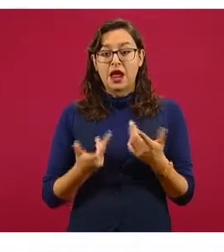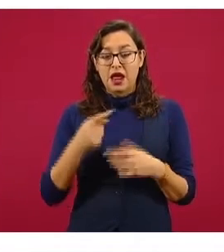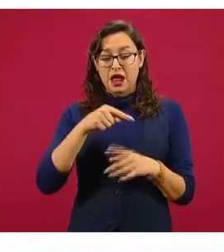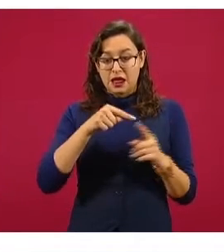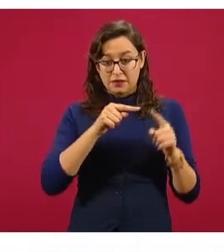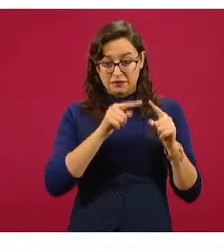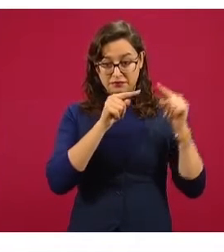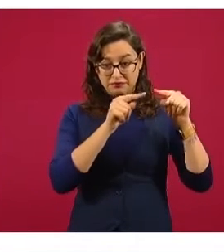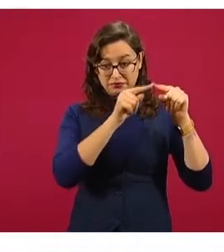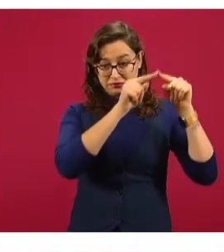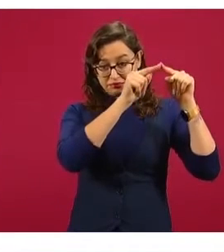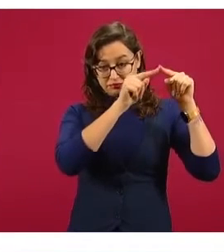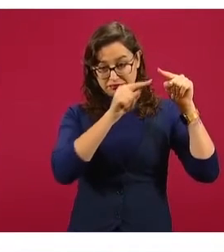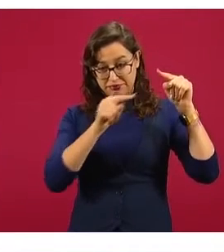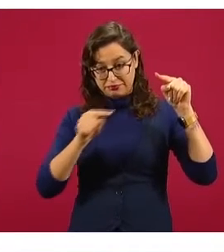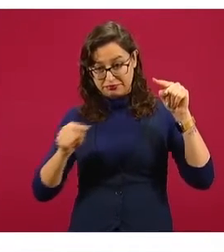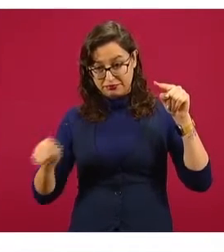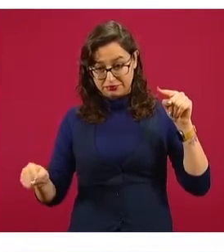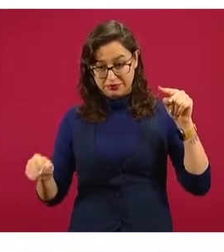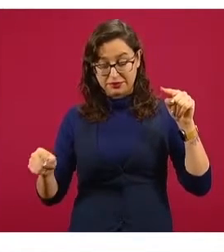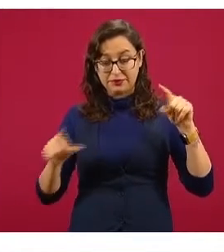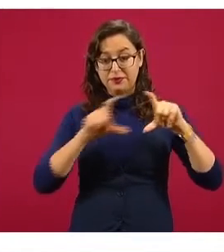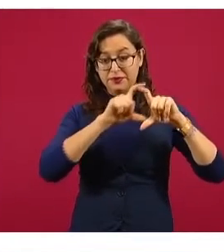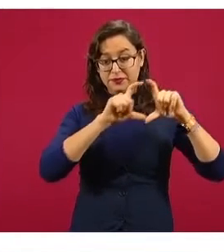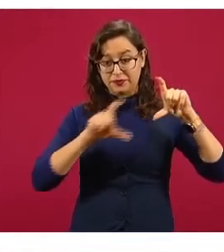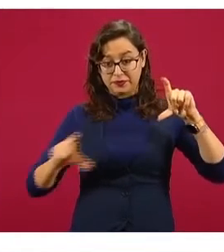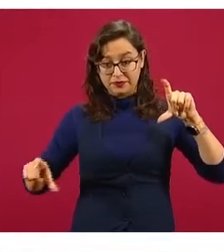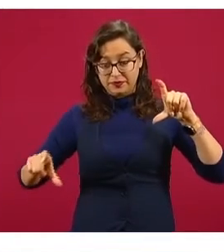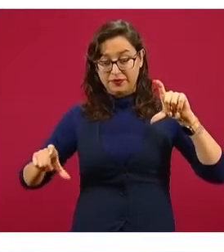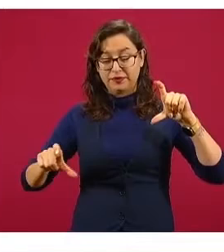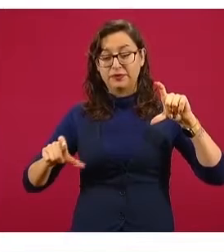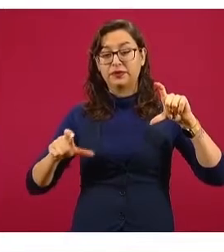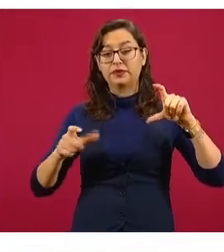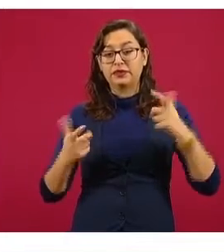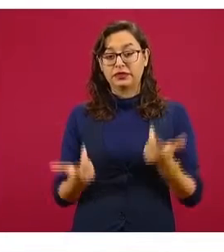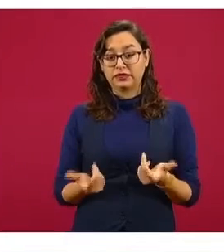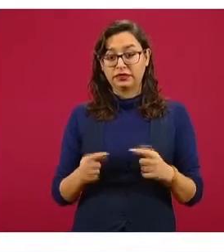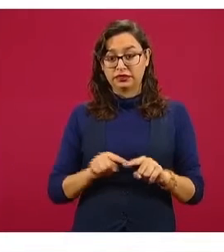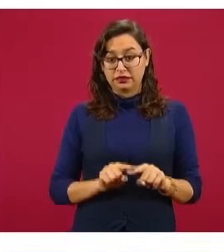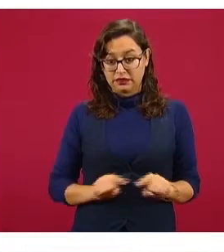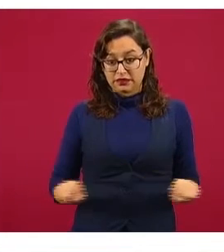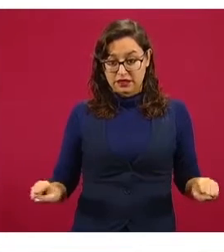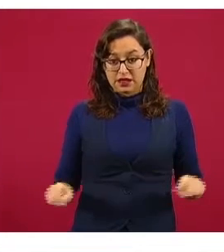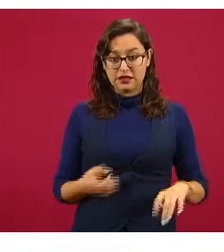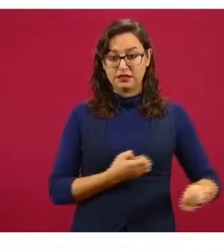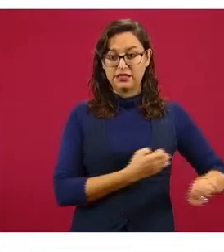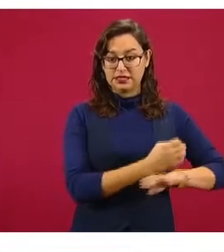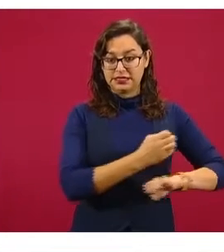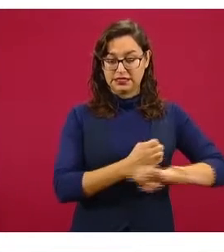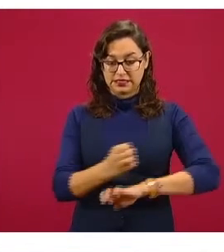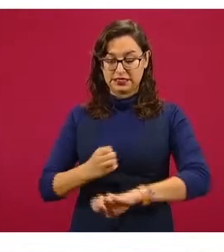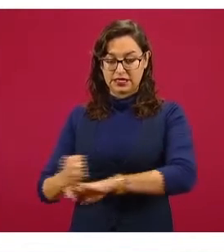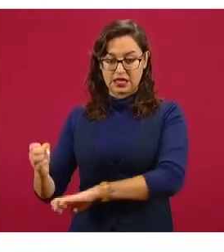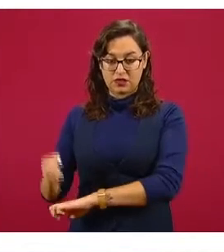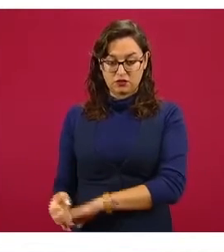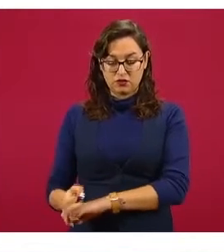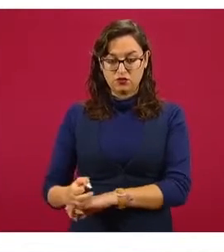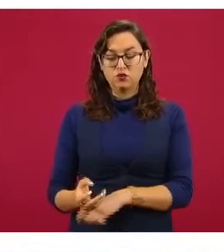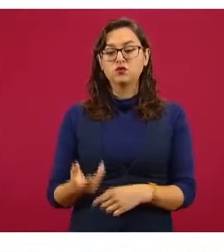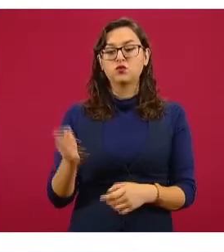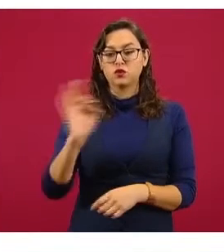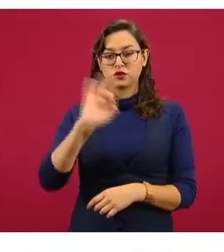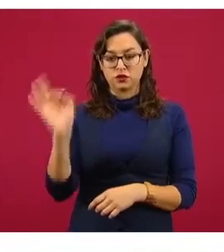cada una de las entidades federativas que están identificadas con una etiqueta en la parte baja de la gráfica, es el porcentaje de